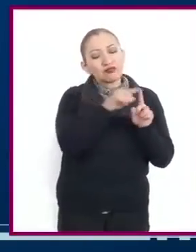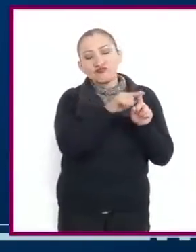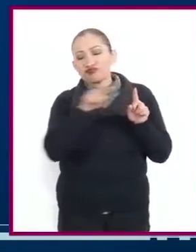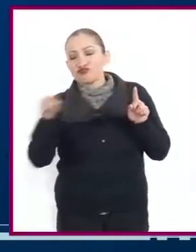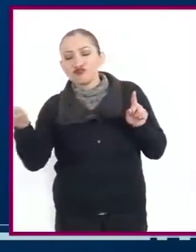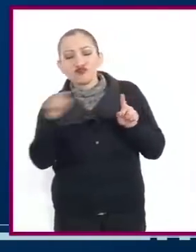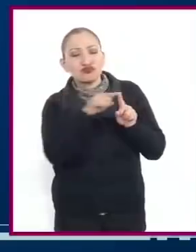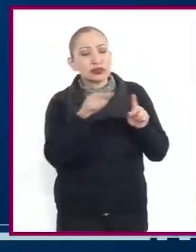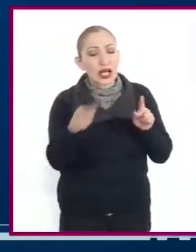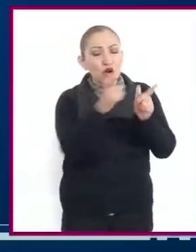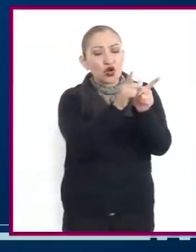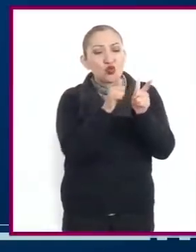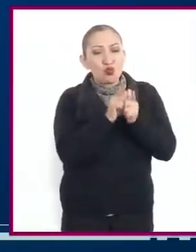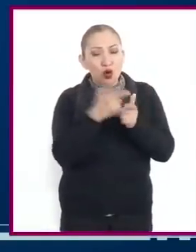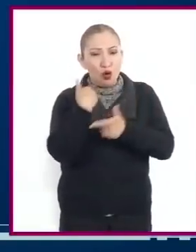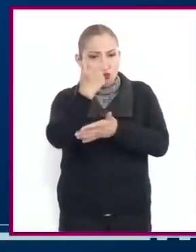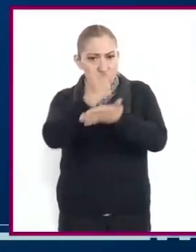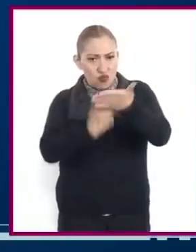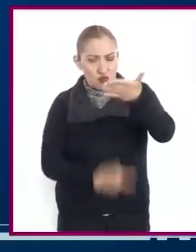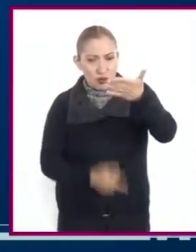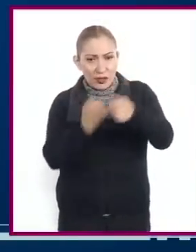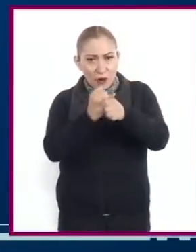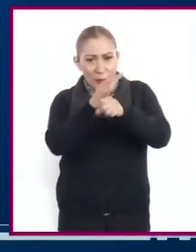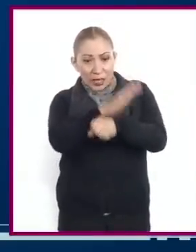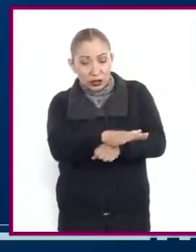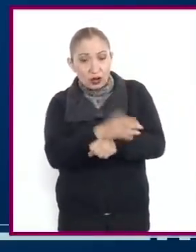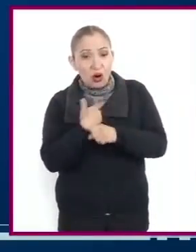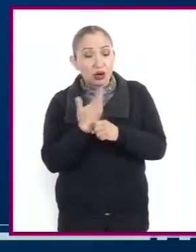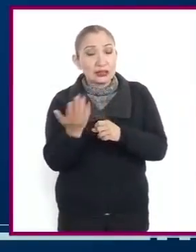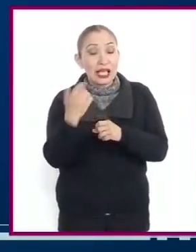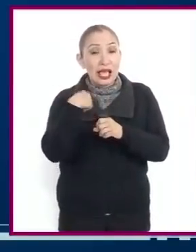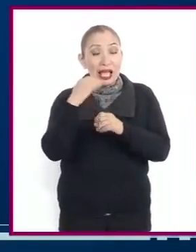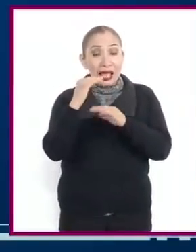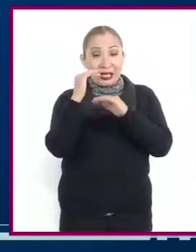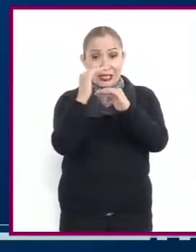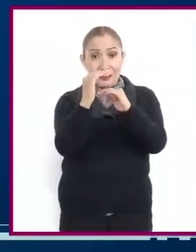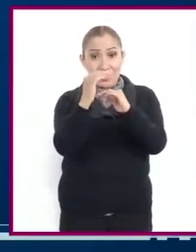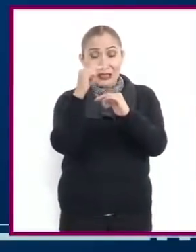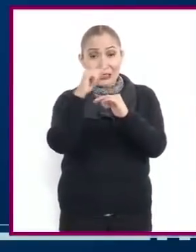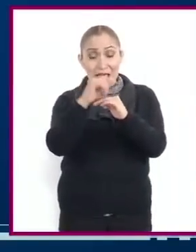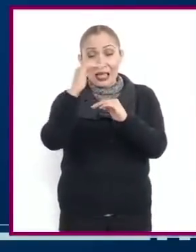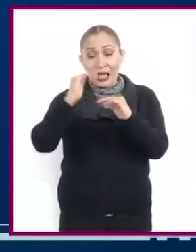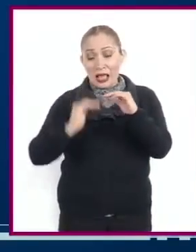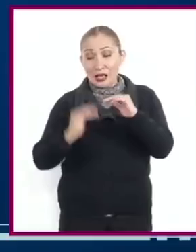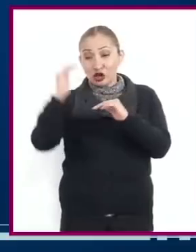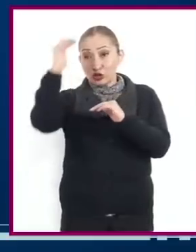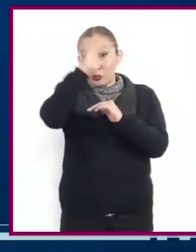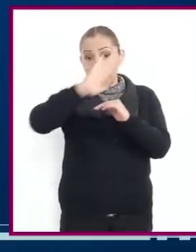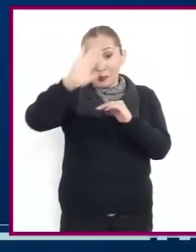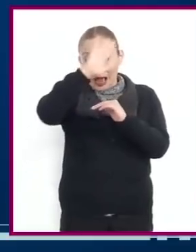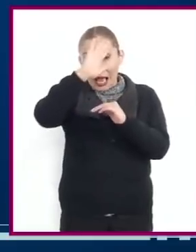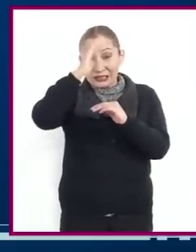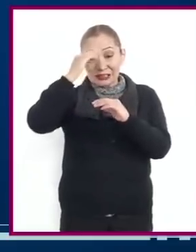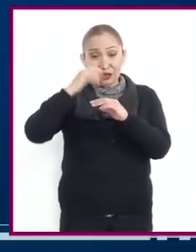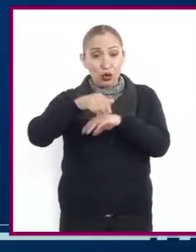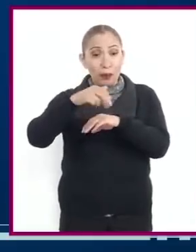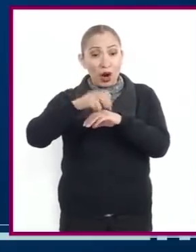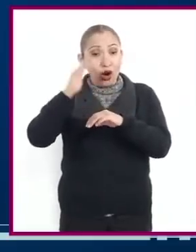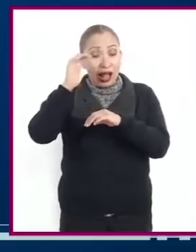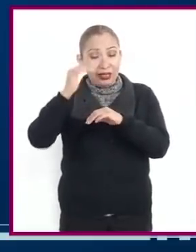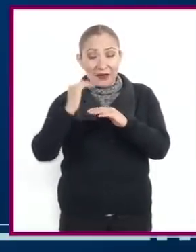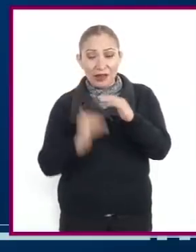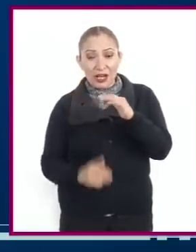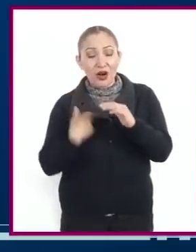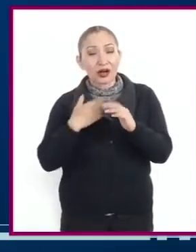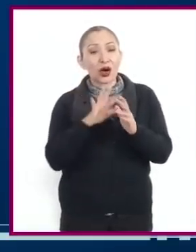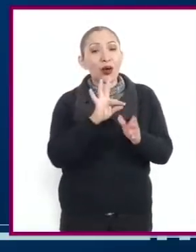o rango de nuestro conjunto de datos al restar del límite superior el límite inferior. El rango o recorrido